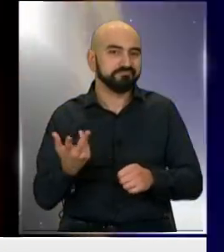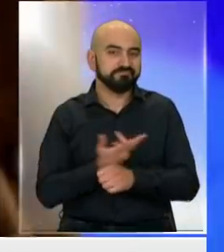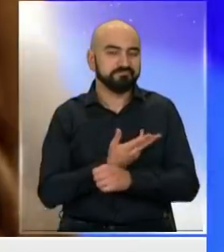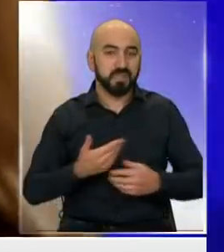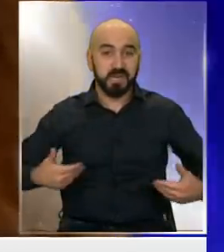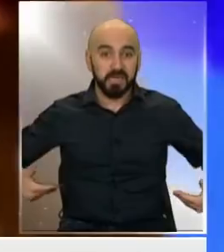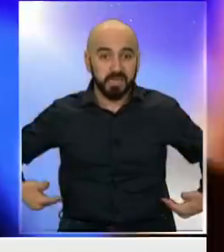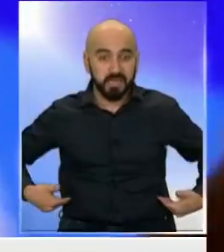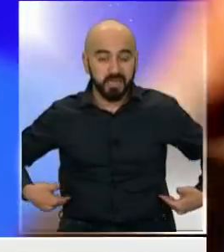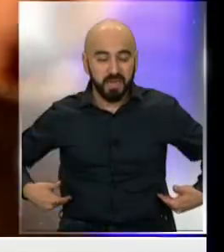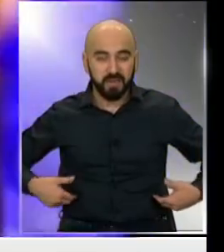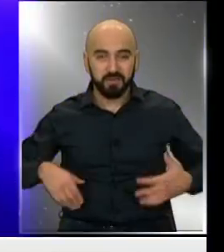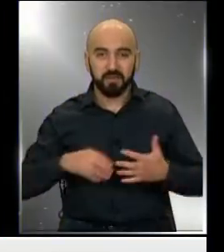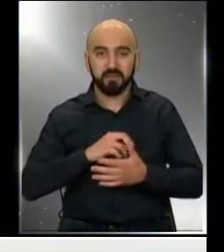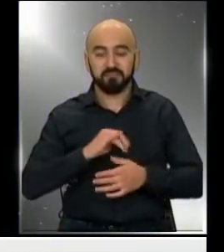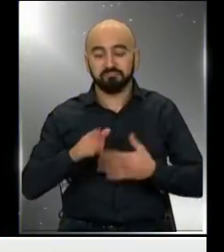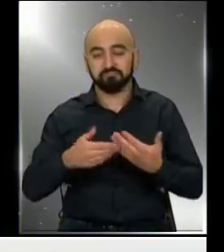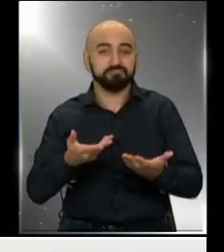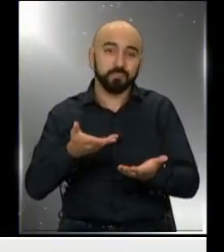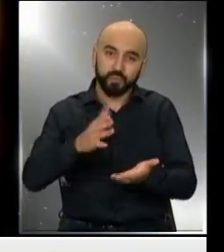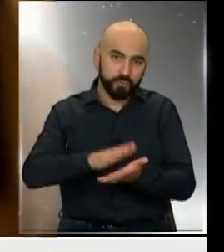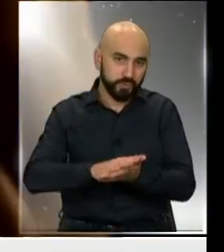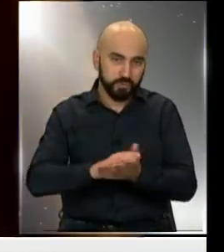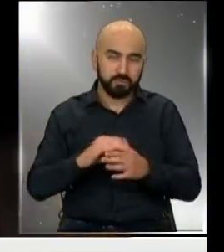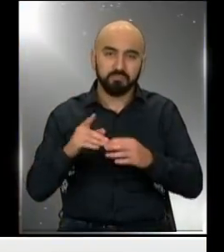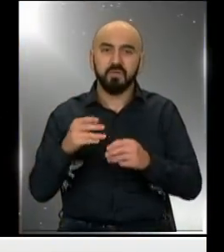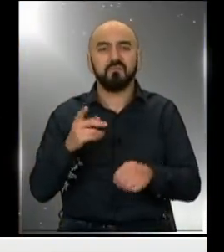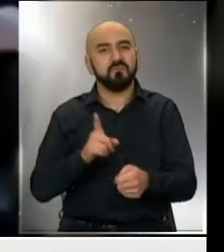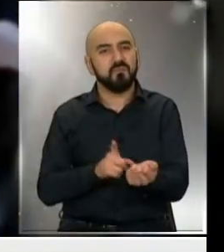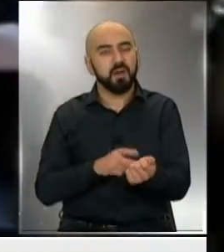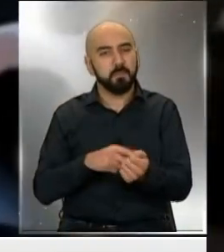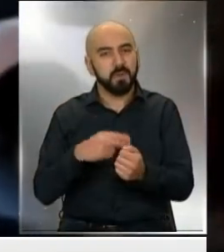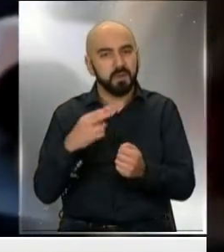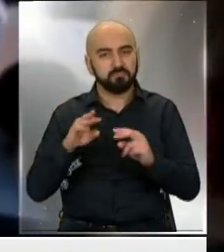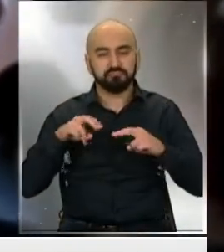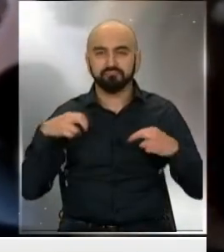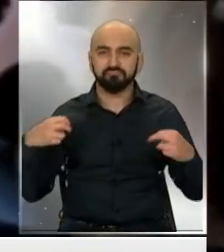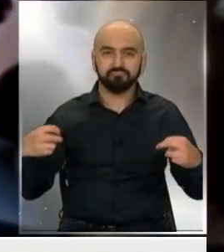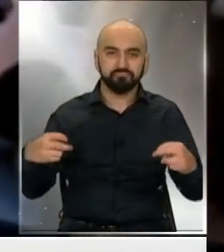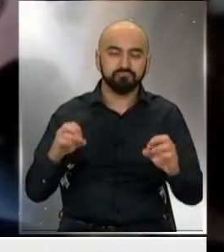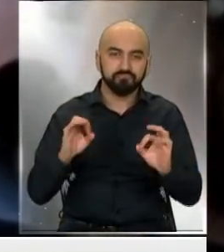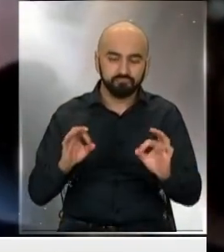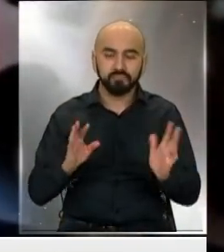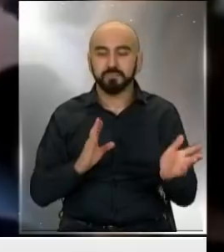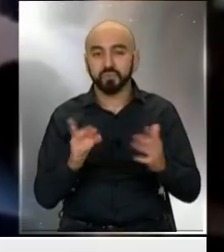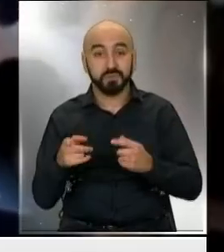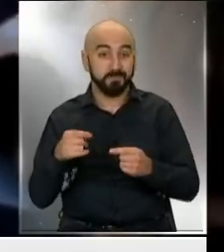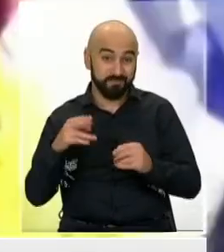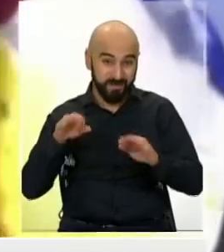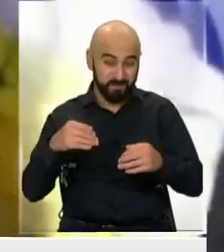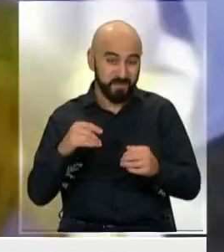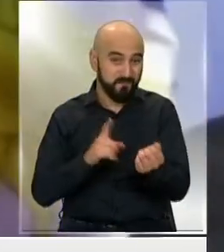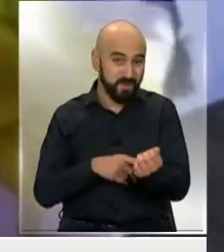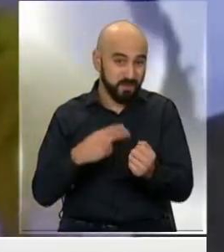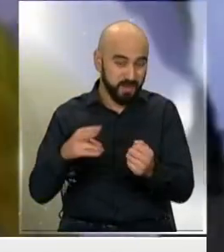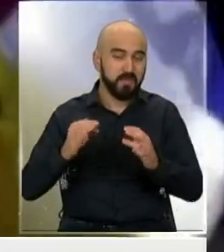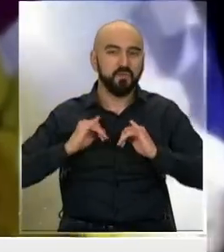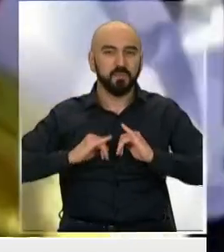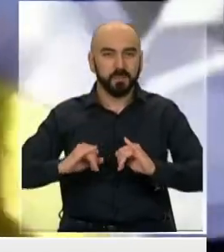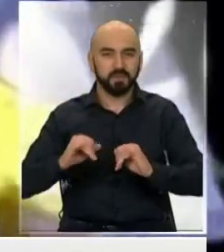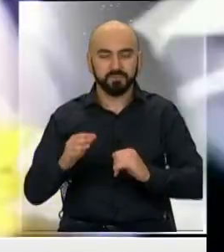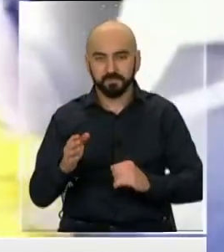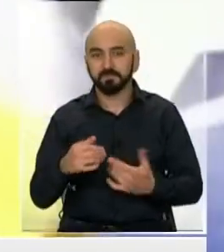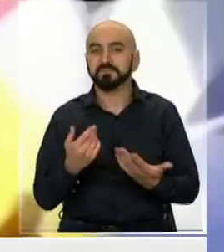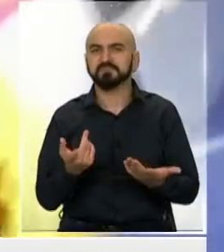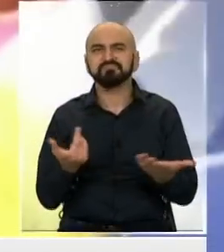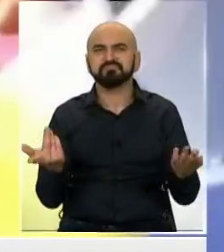posteriormente muere rodeado junto a su familia, y por eso la misma familia le ha quedado a conocer esta información. Una enfermedad que fue